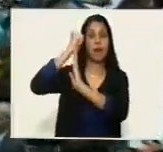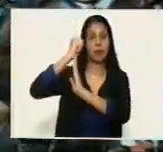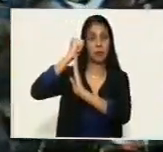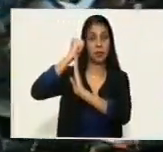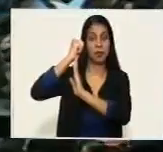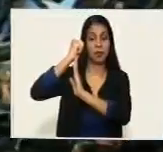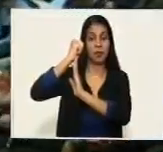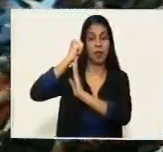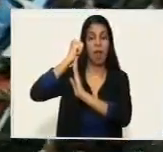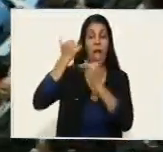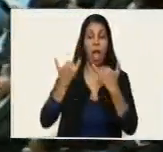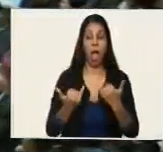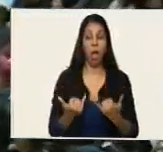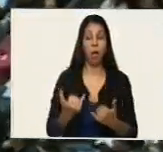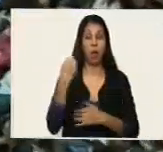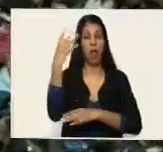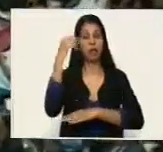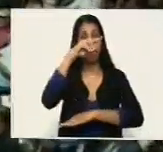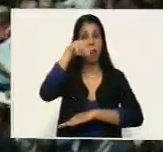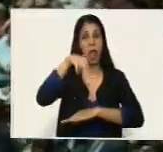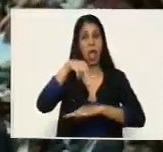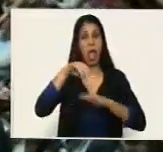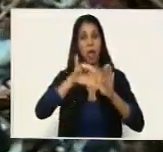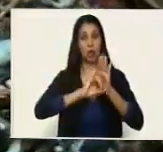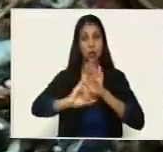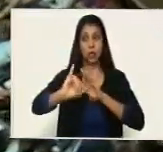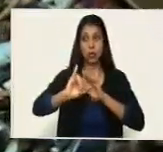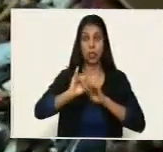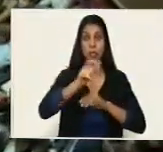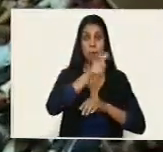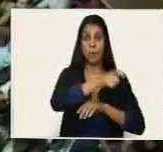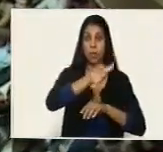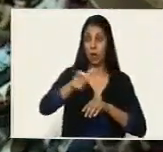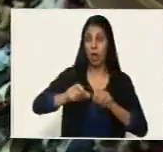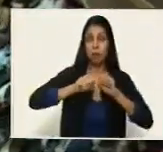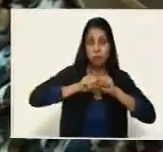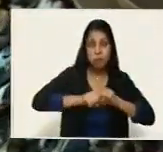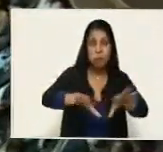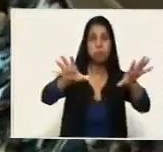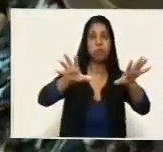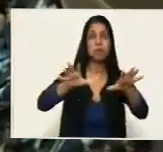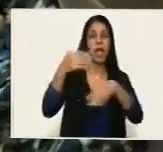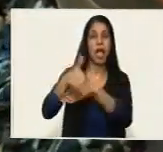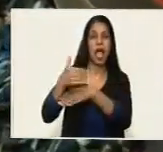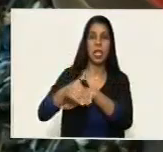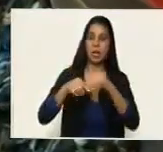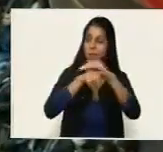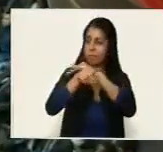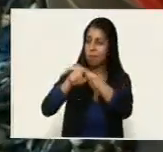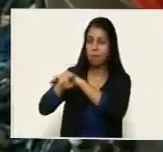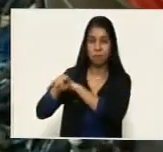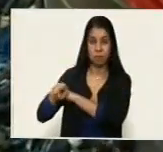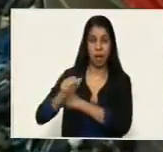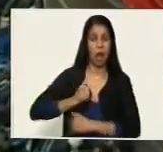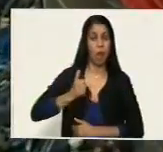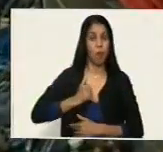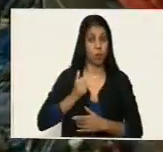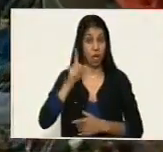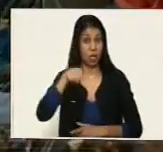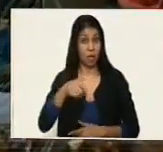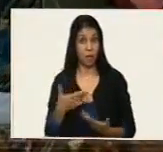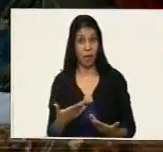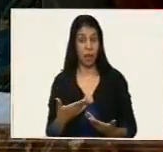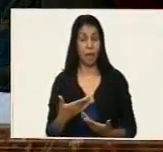Y ahora esta asamblea se va para la calle, pues. Se va para la calle. Ya no vamos a aprovechar, además,